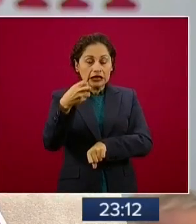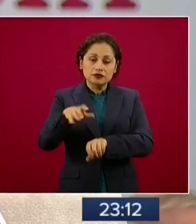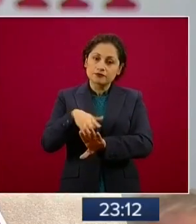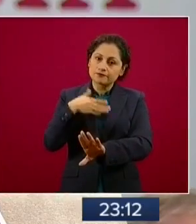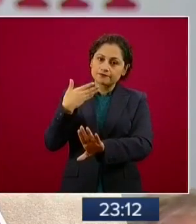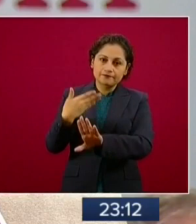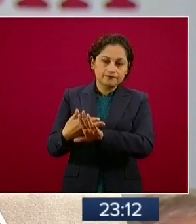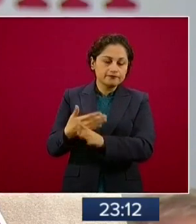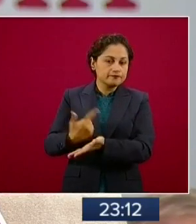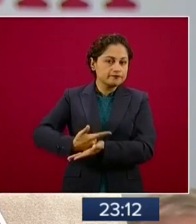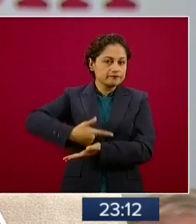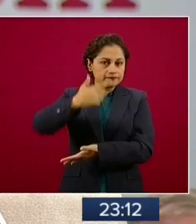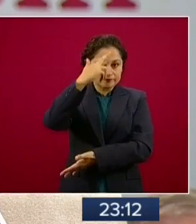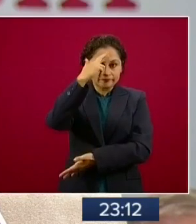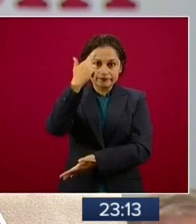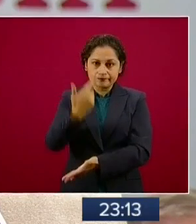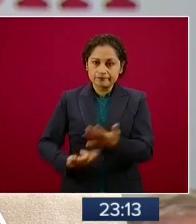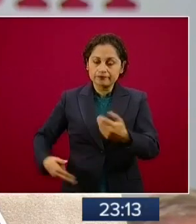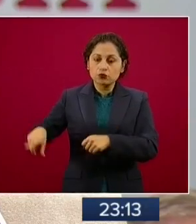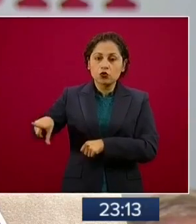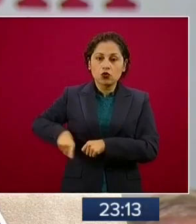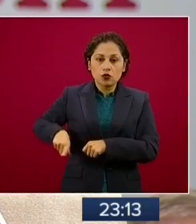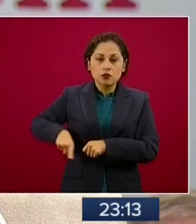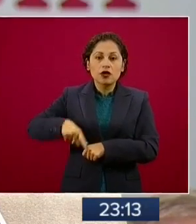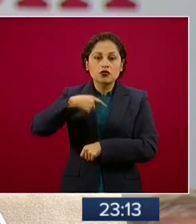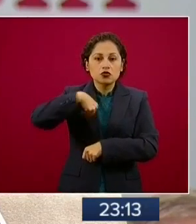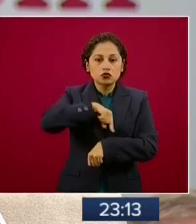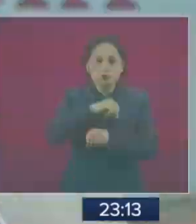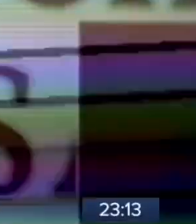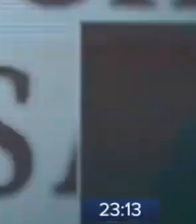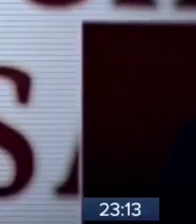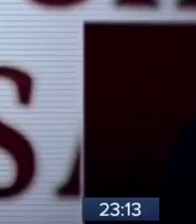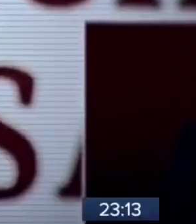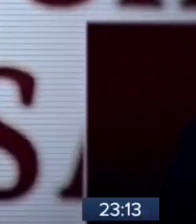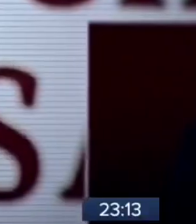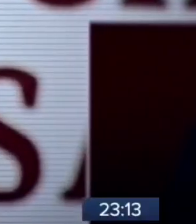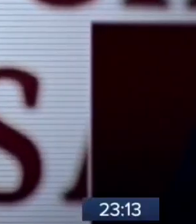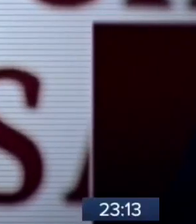cuando investiguemos quién fue quien filtró tendrá una sanción muy importante.